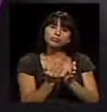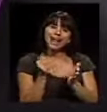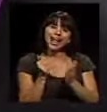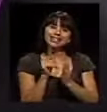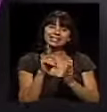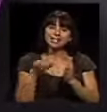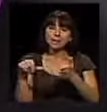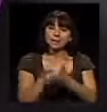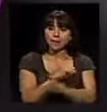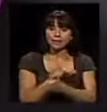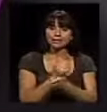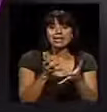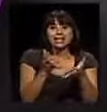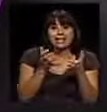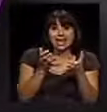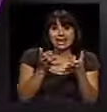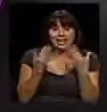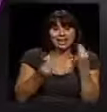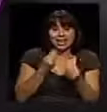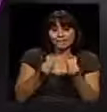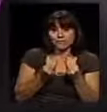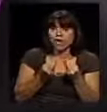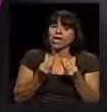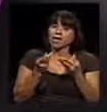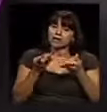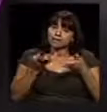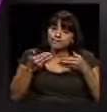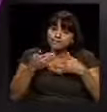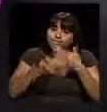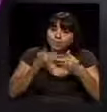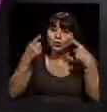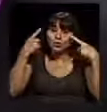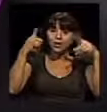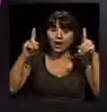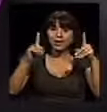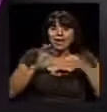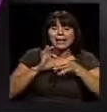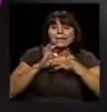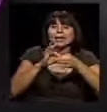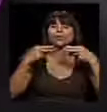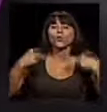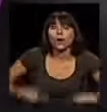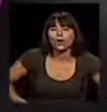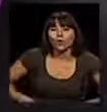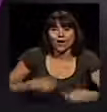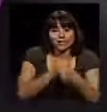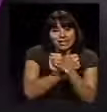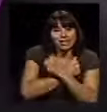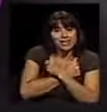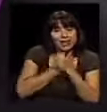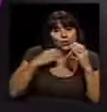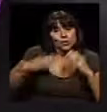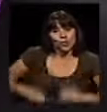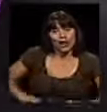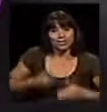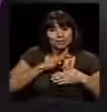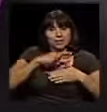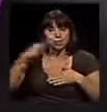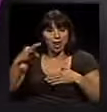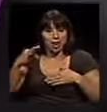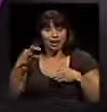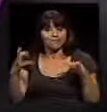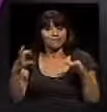la construcción del vínculo humano desde las dimensiones afectiva, corporal y espiritual en el marco de la promoción de la madurez